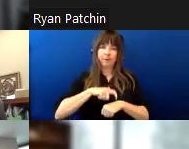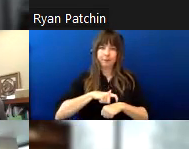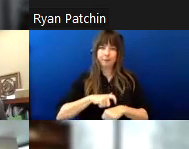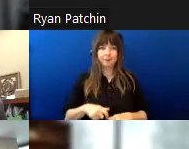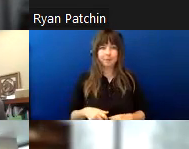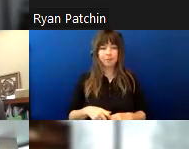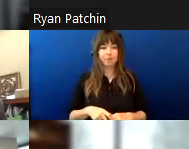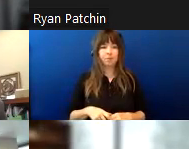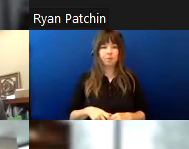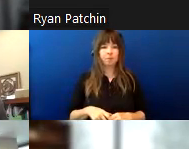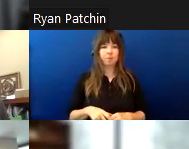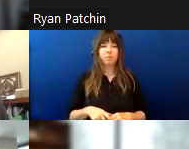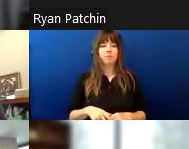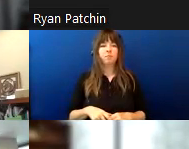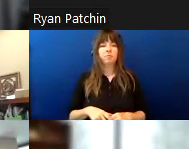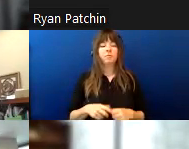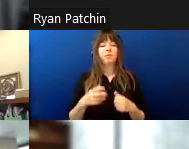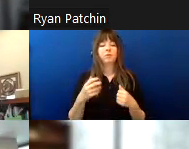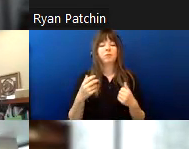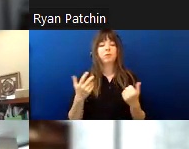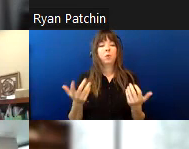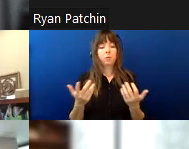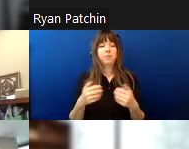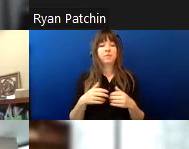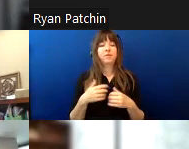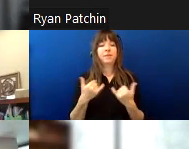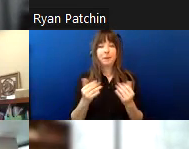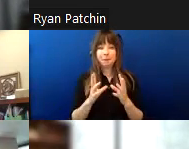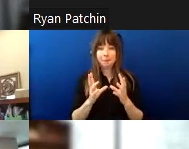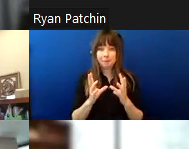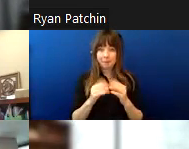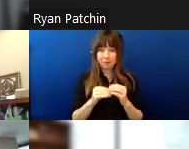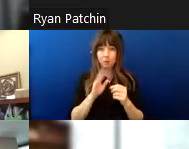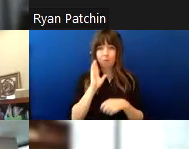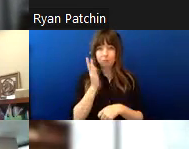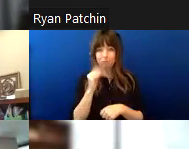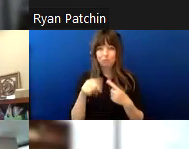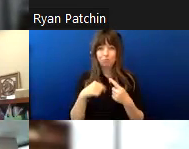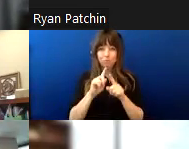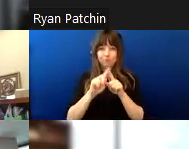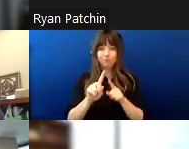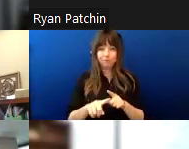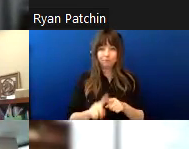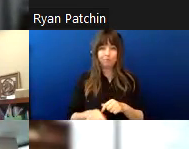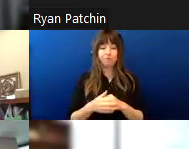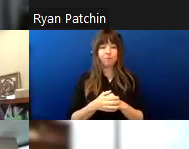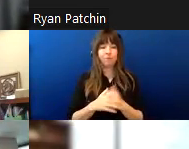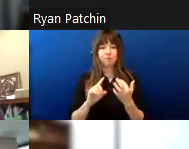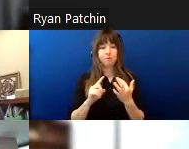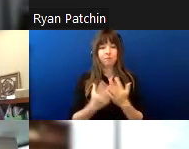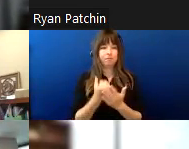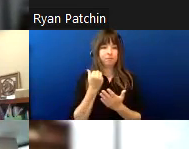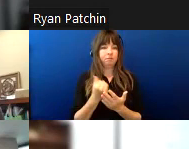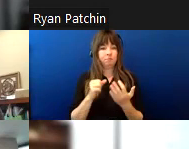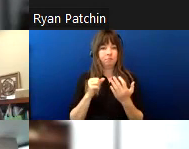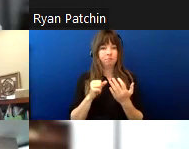tiempo. Mientras que pasamos a la porción de la reunión del día de hoy, que será la presentación de la información, y quería